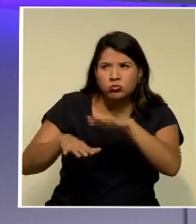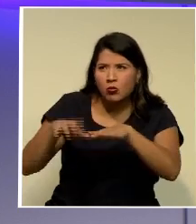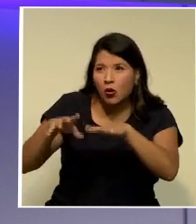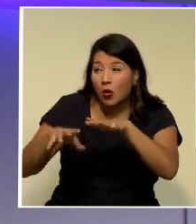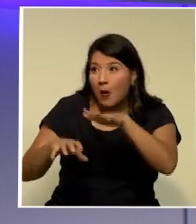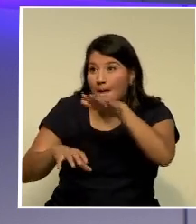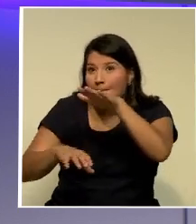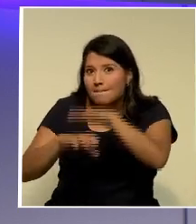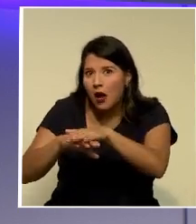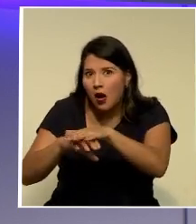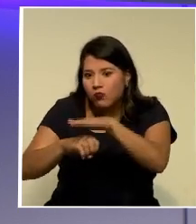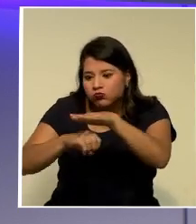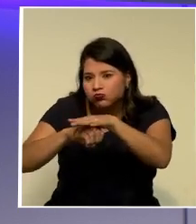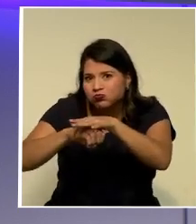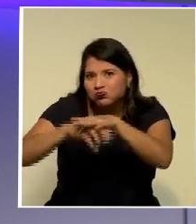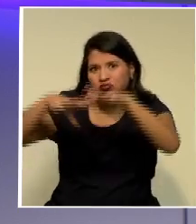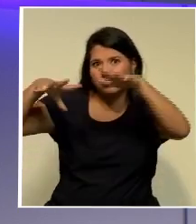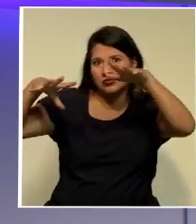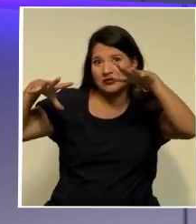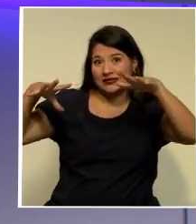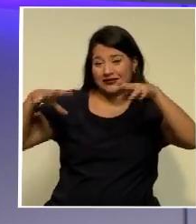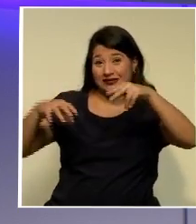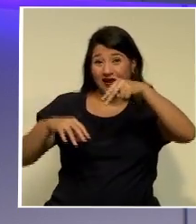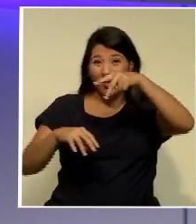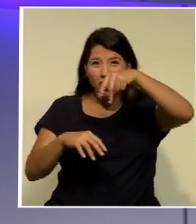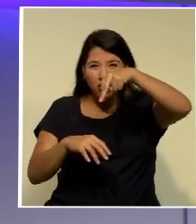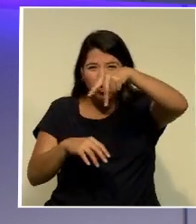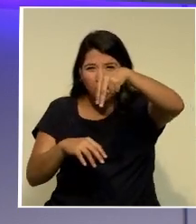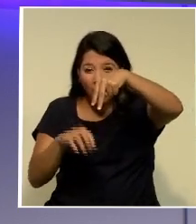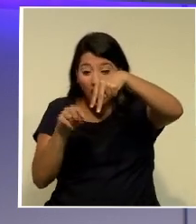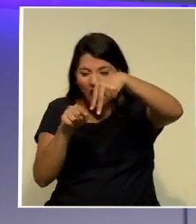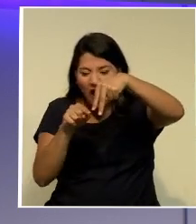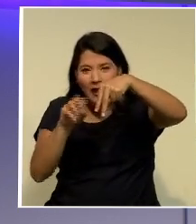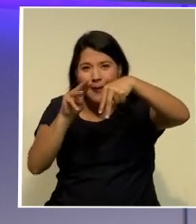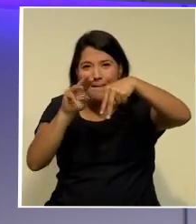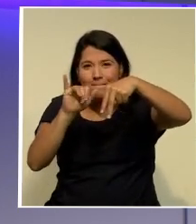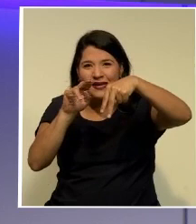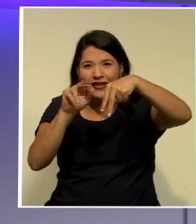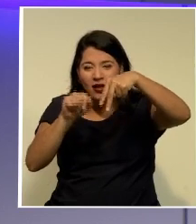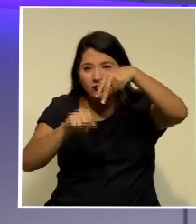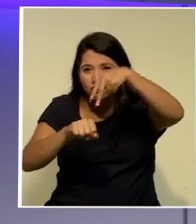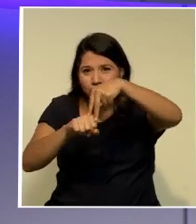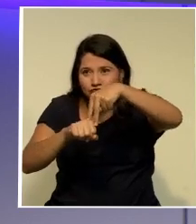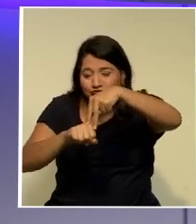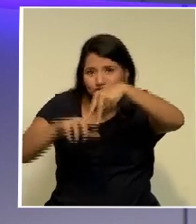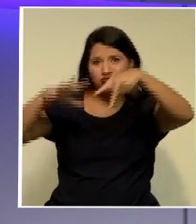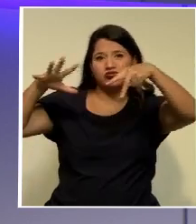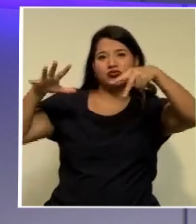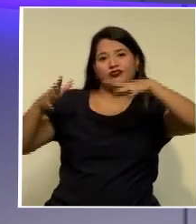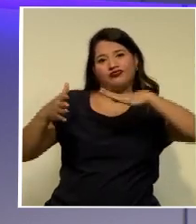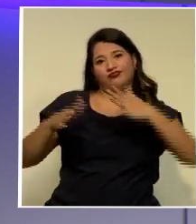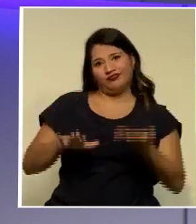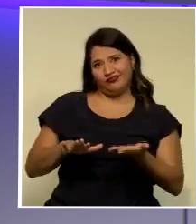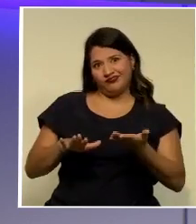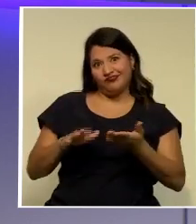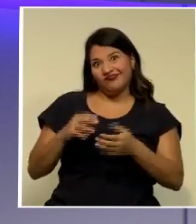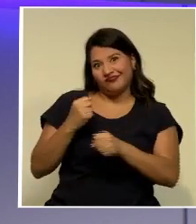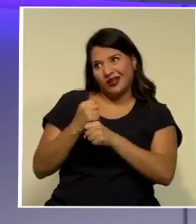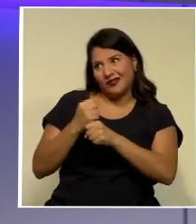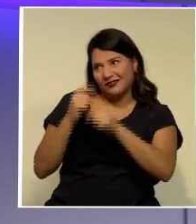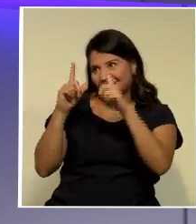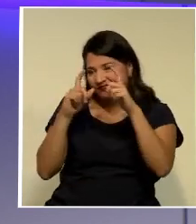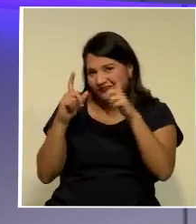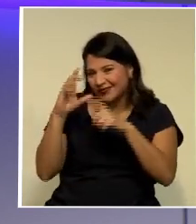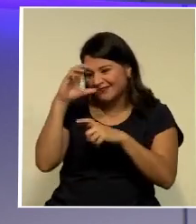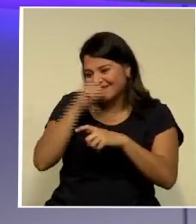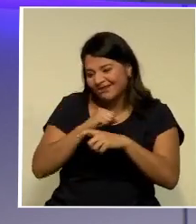Esta noche voy a conversar con uno de estos fotógrafos de prensa que lleva 30 años cubriendo noticias y